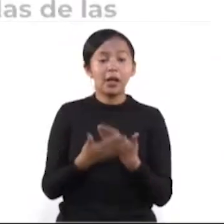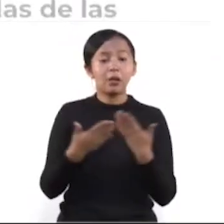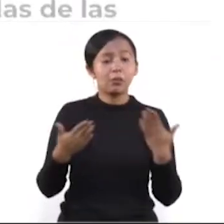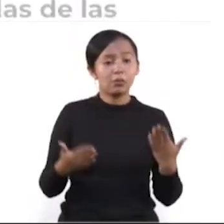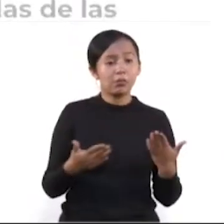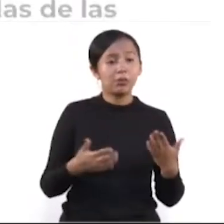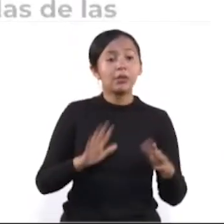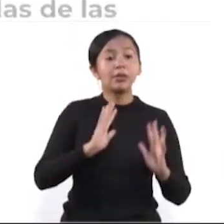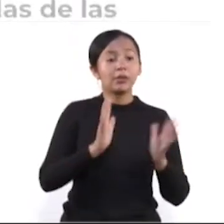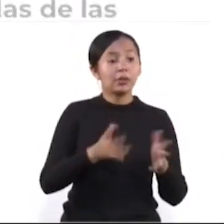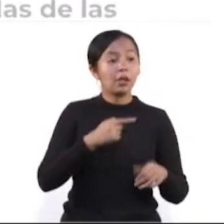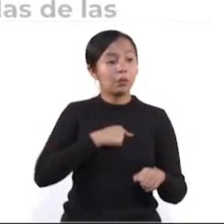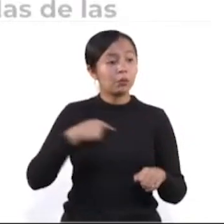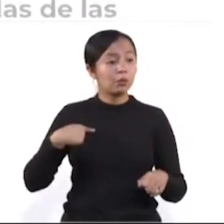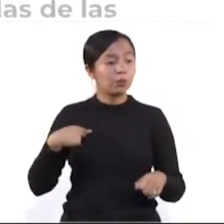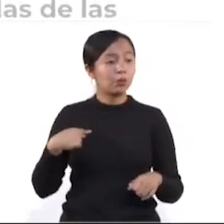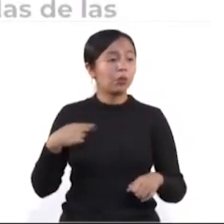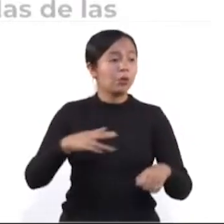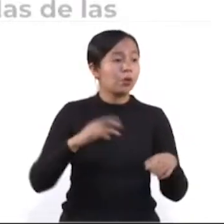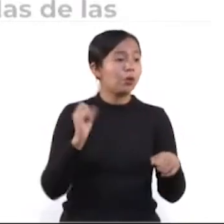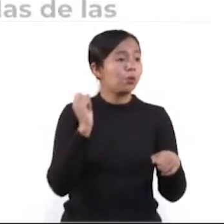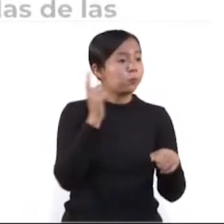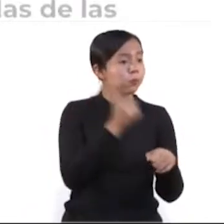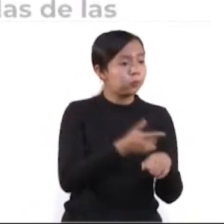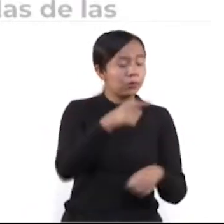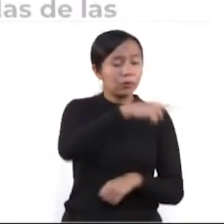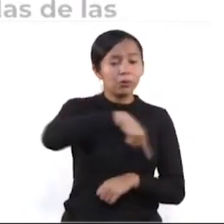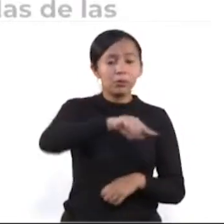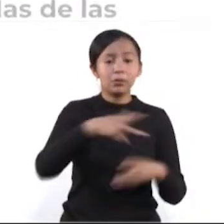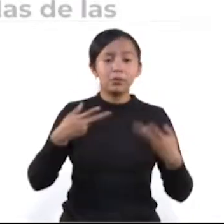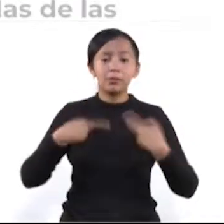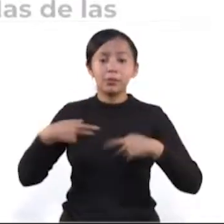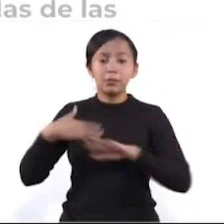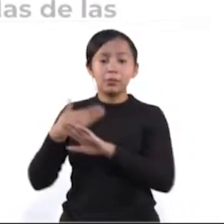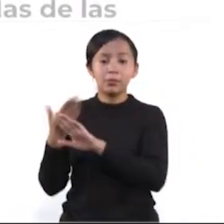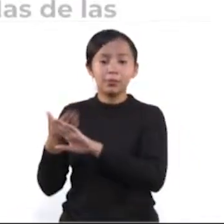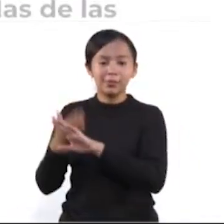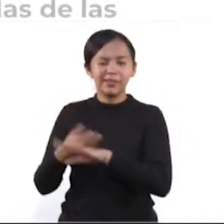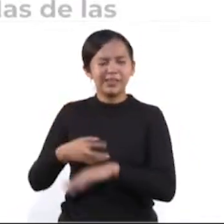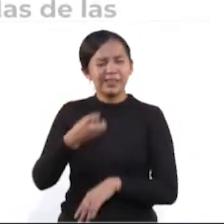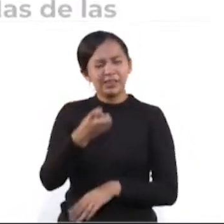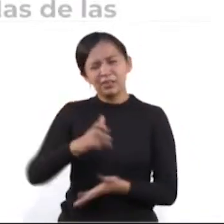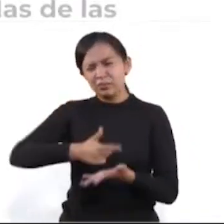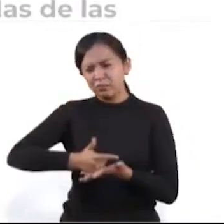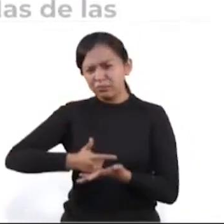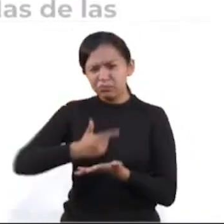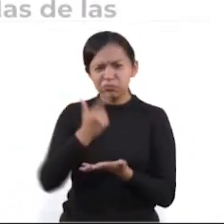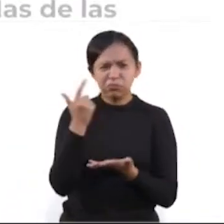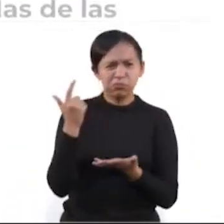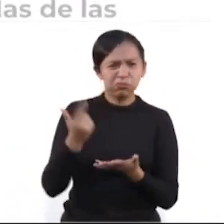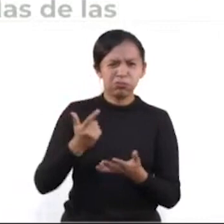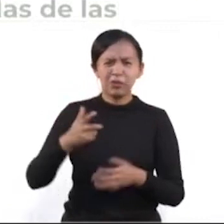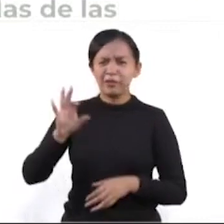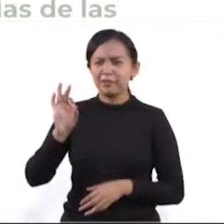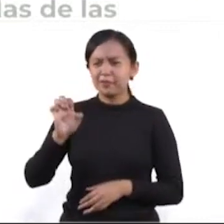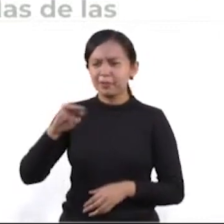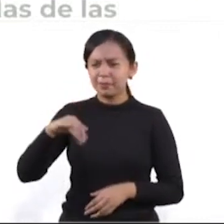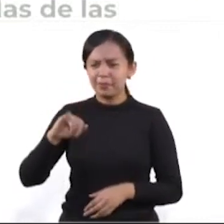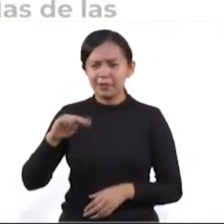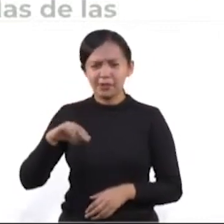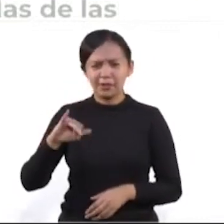probable responsable. Además, la coordinadora indicó que toda muerte violenta de una mujer se investiga con el protocolo de